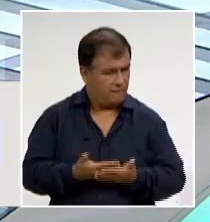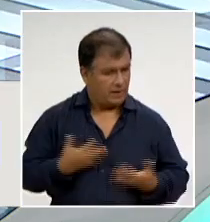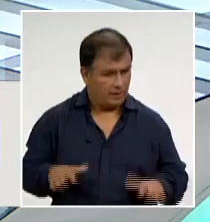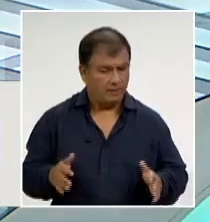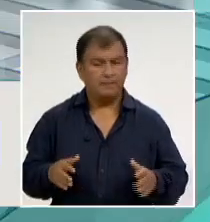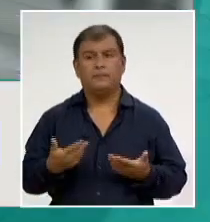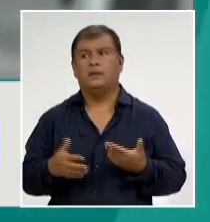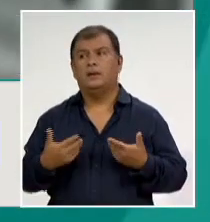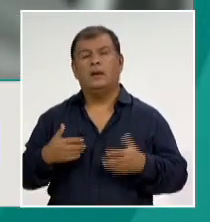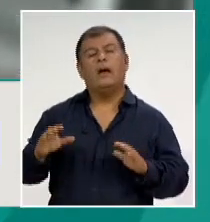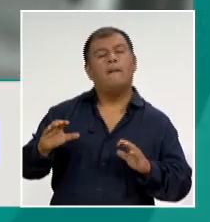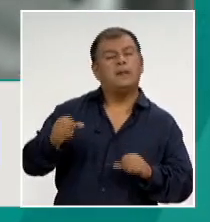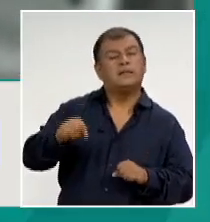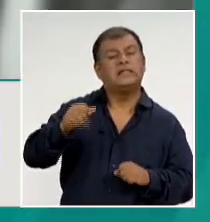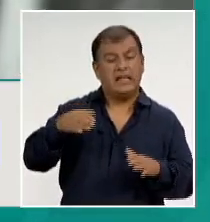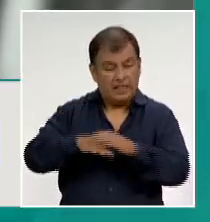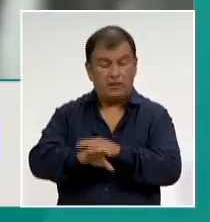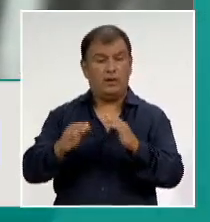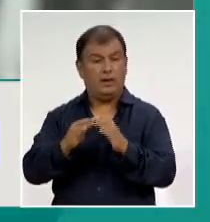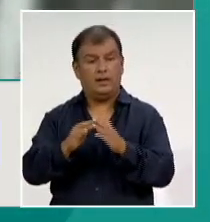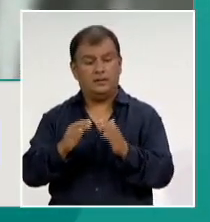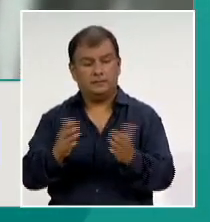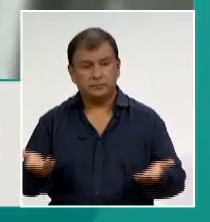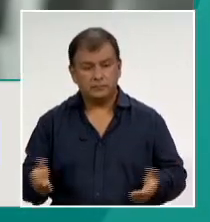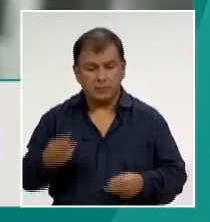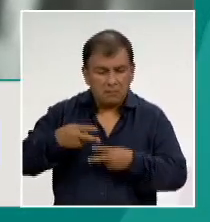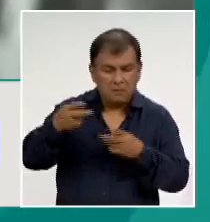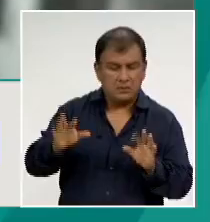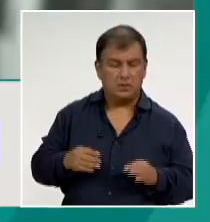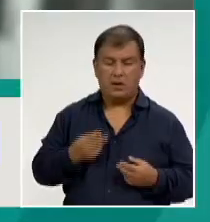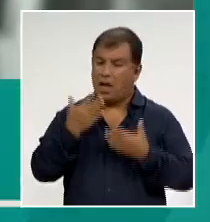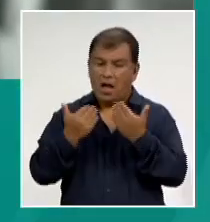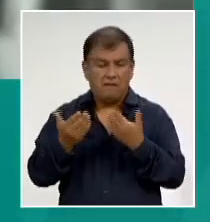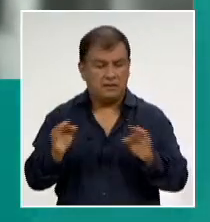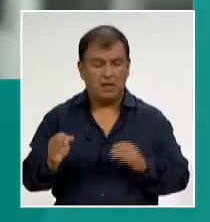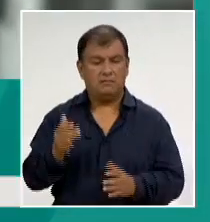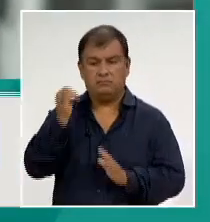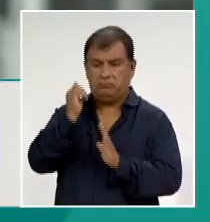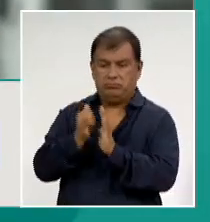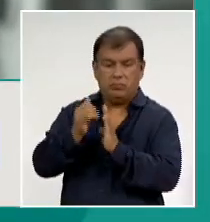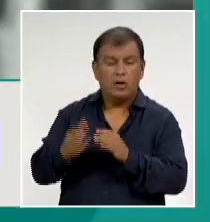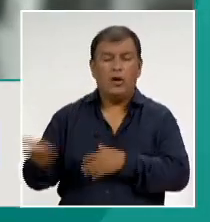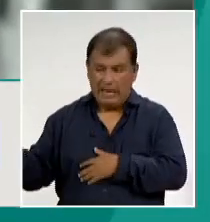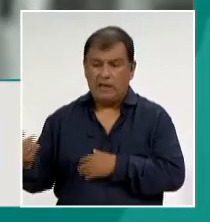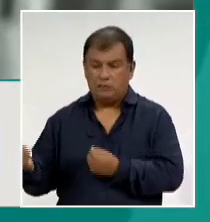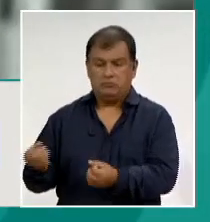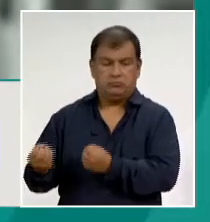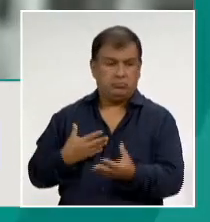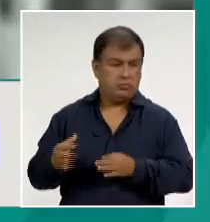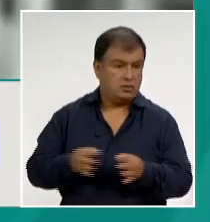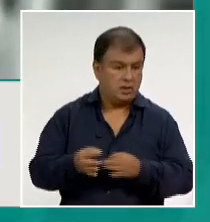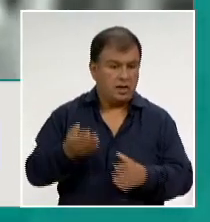Todo indicaría que habría sucedido aquí, justamente en este lugar. Los vecinos no han querido dar declaraciones frente a cámara, pero nos explican que por